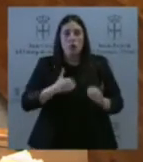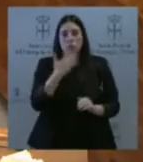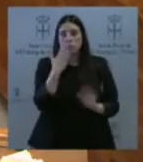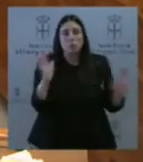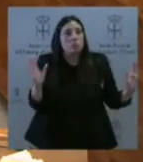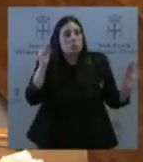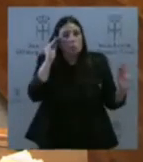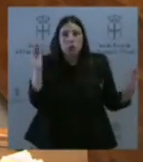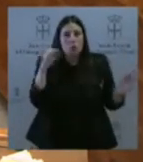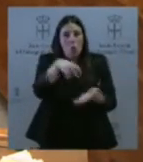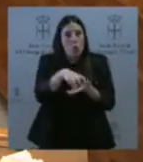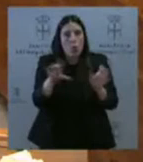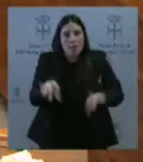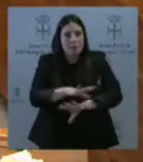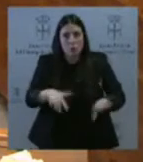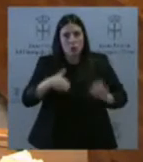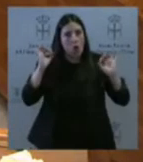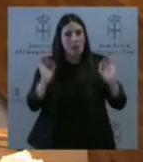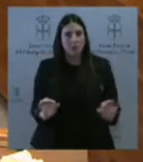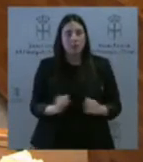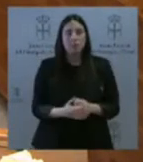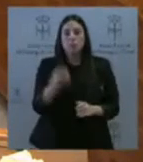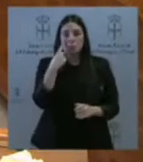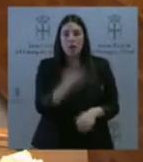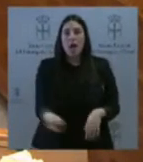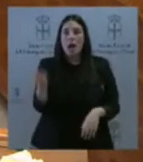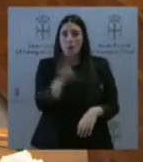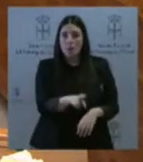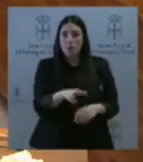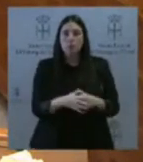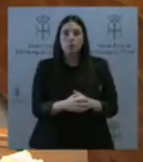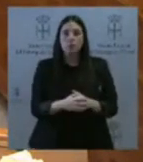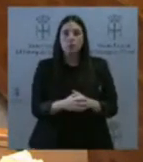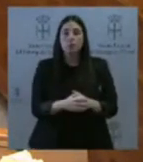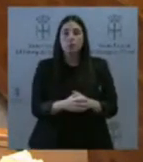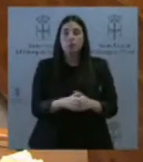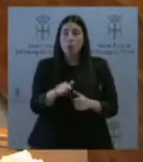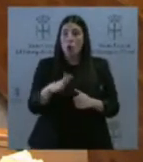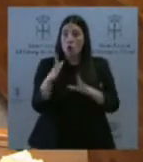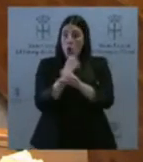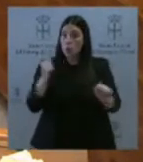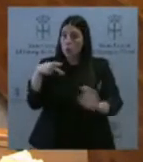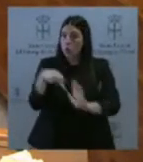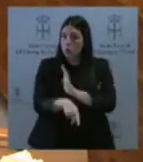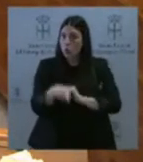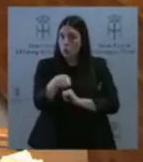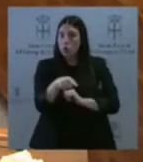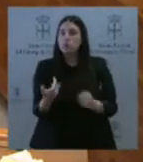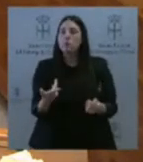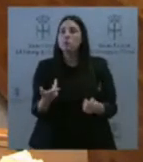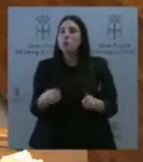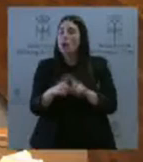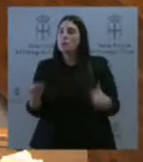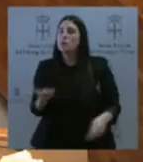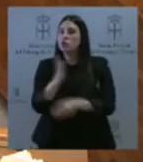Y mire, insisto, este protocolo no presentó ante la Consellería y no presenta, porque ya un